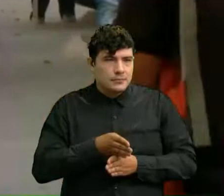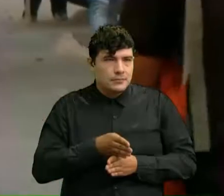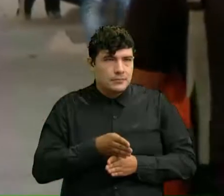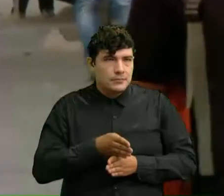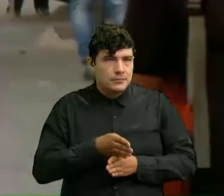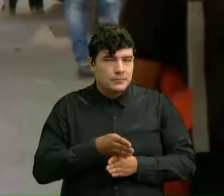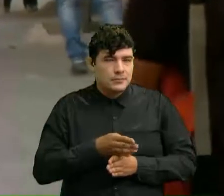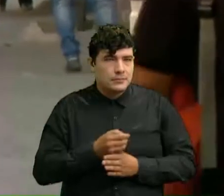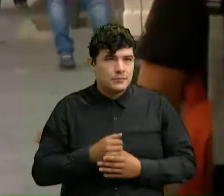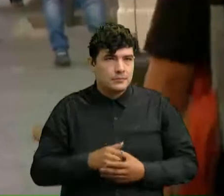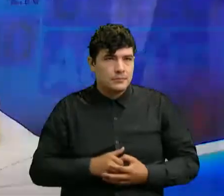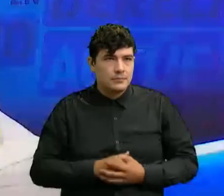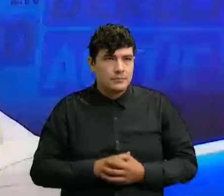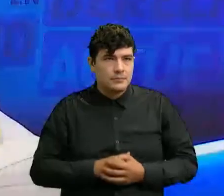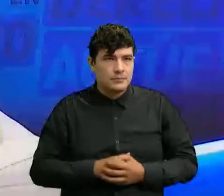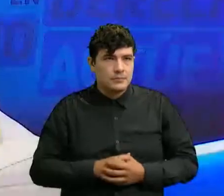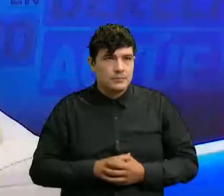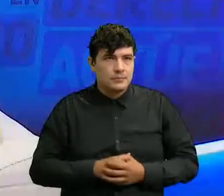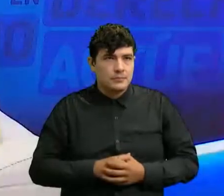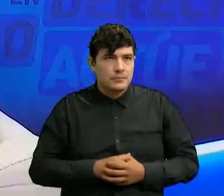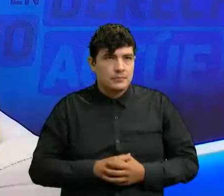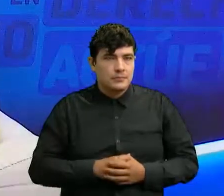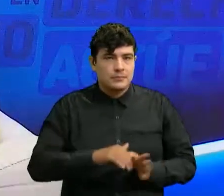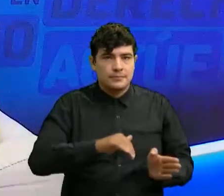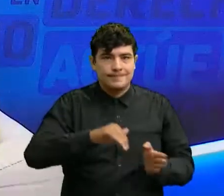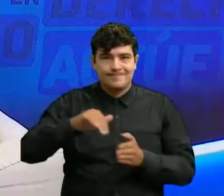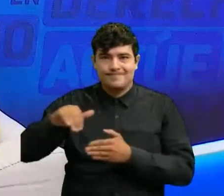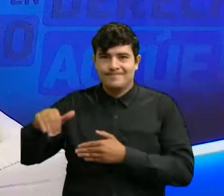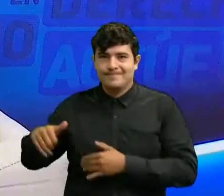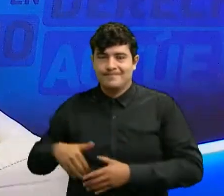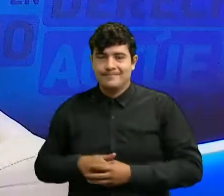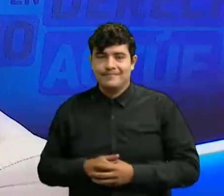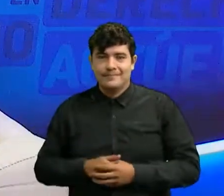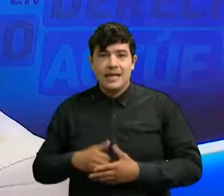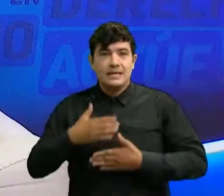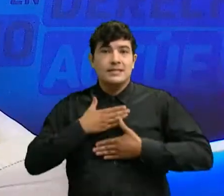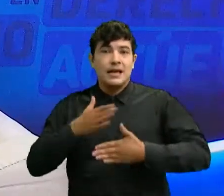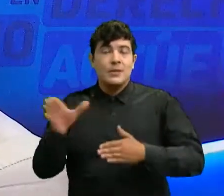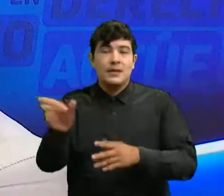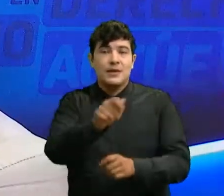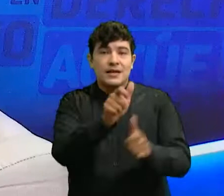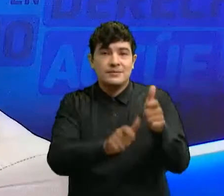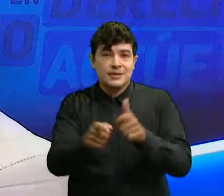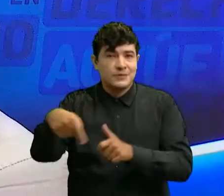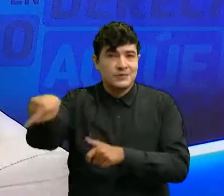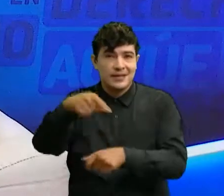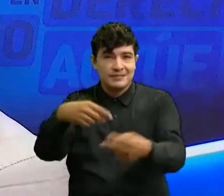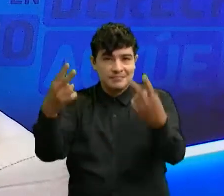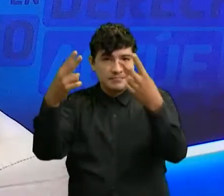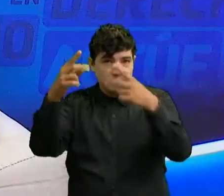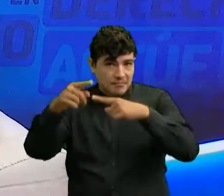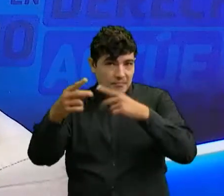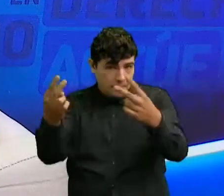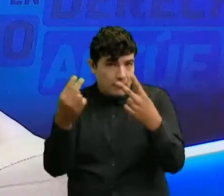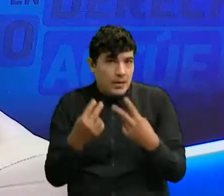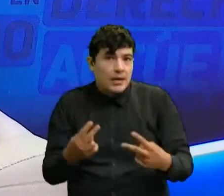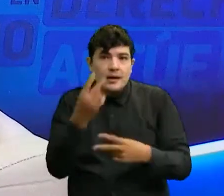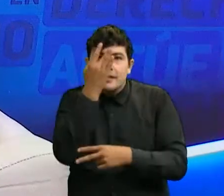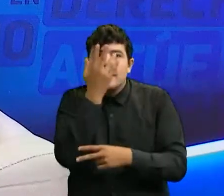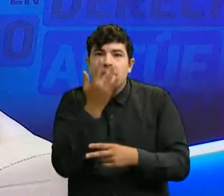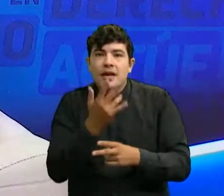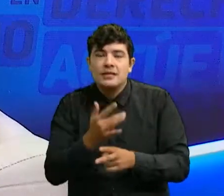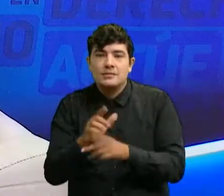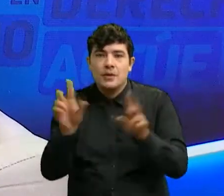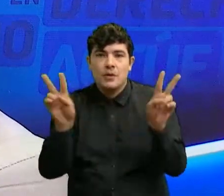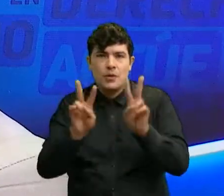Saludamos a nuestros televidentes que hasta ahora se conectan a través del Facebook Live. Recuerde que si usted no tiene un televisor a la mano, puede vernos a través de nuestra señal